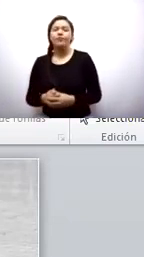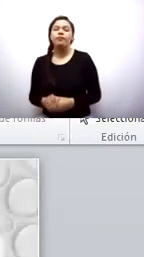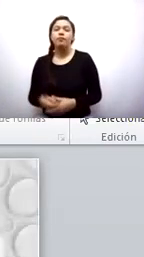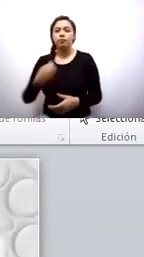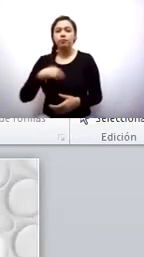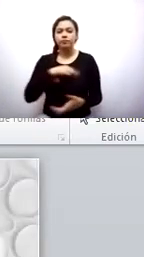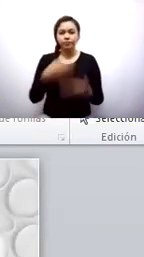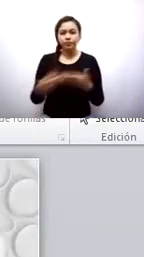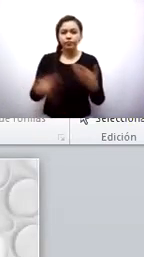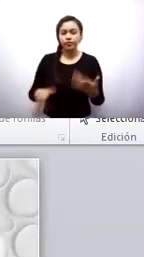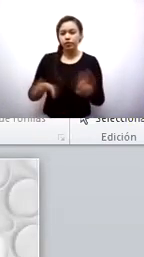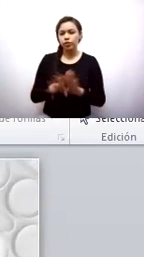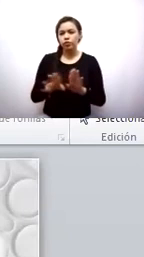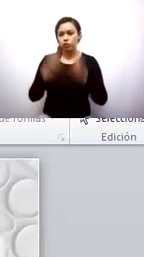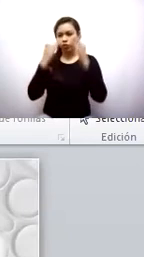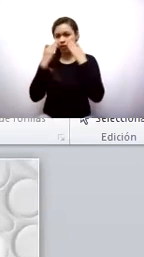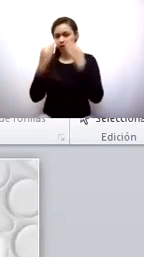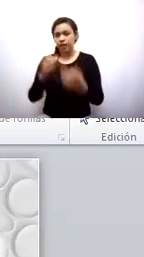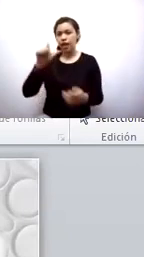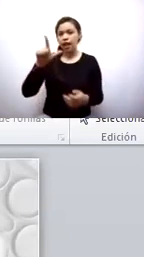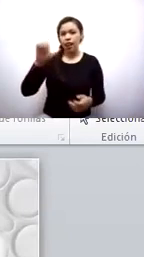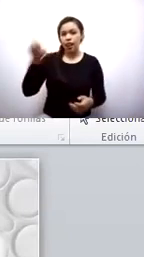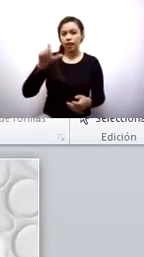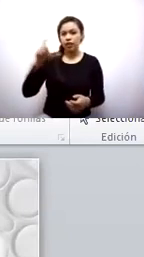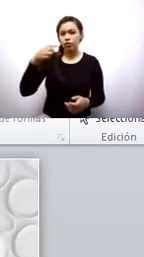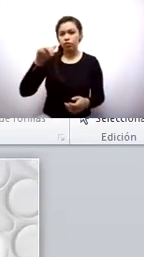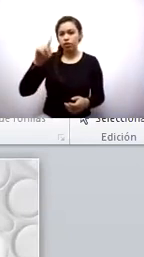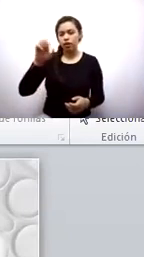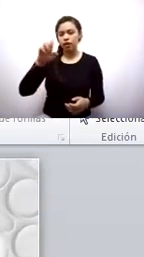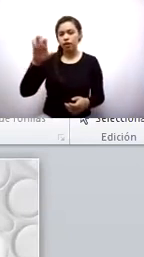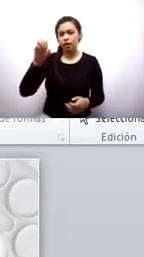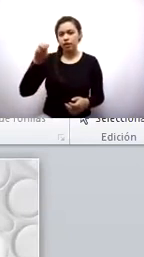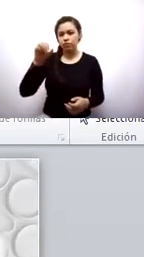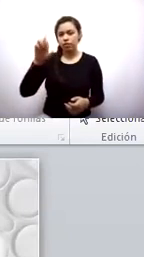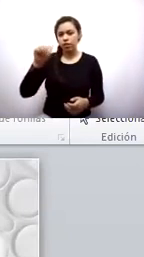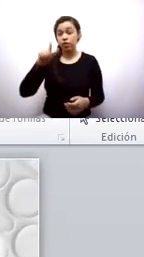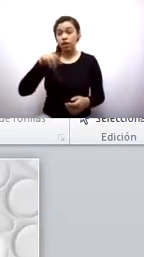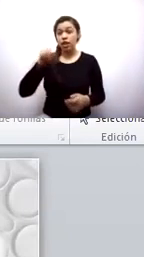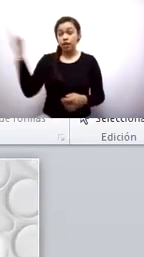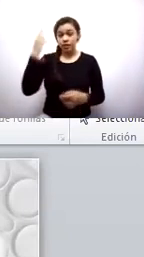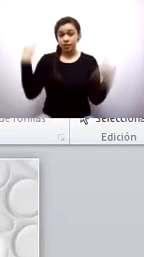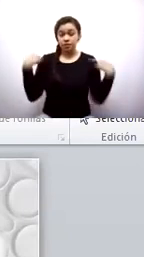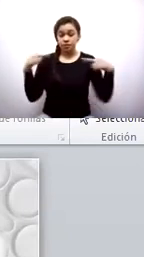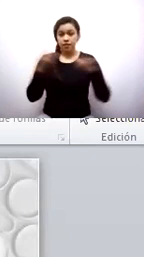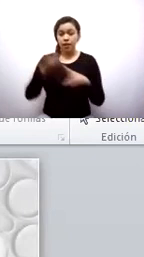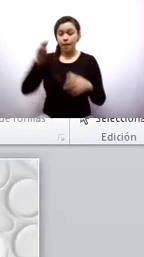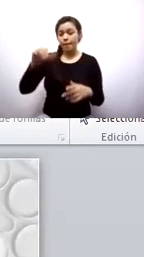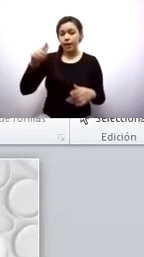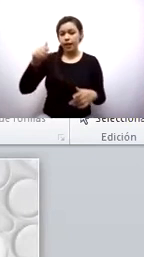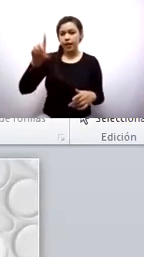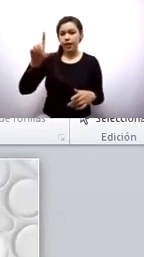testimonio de Alex Gutiérrez Moreno, quien es docente en la Universidad Magdalena Santa Marta en